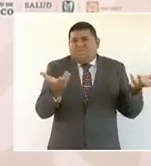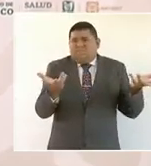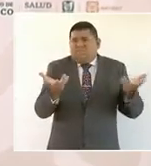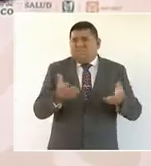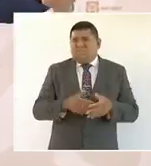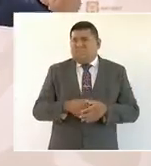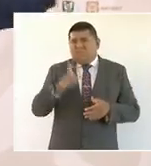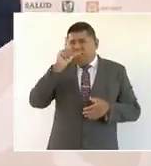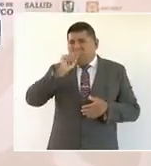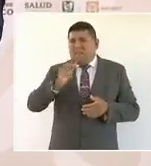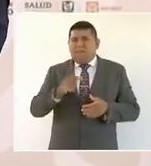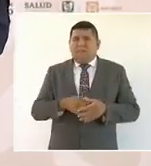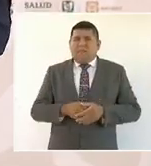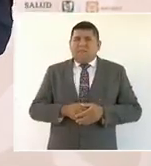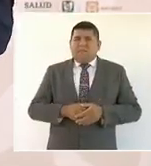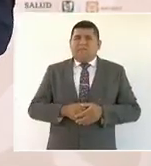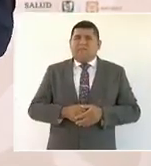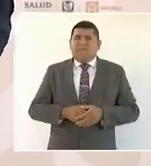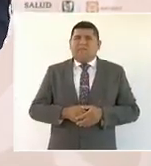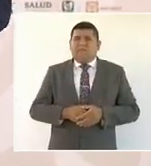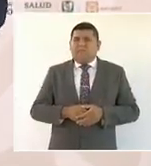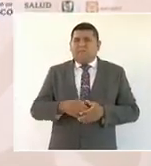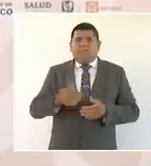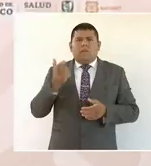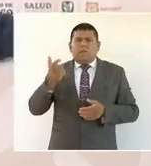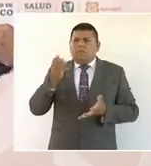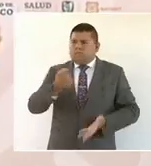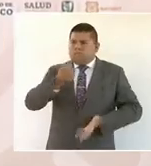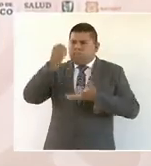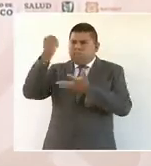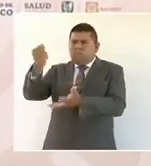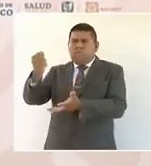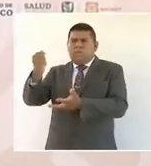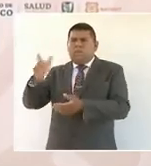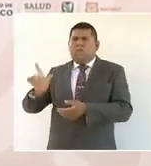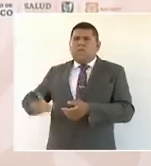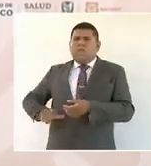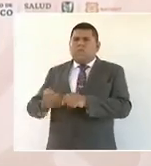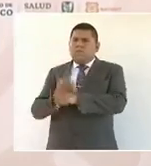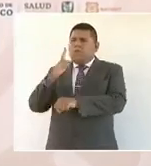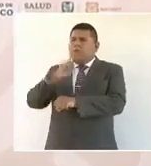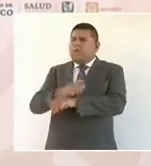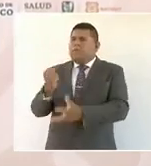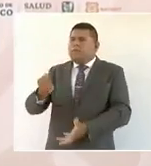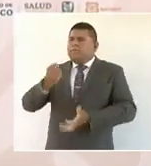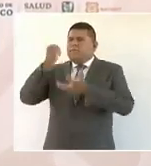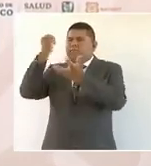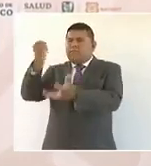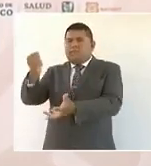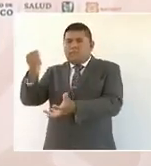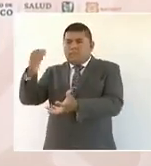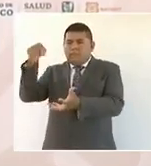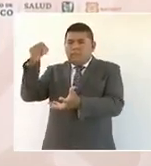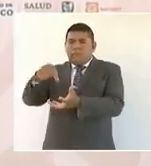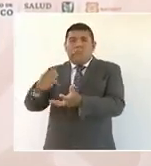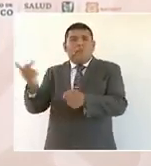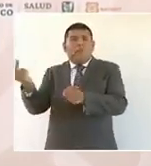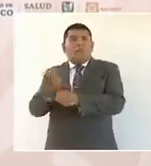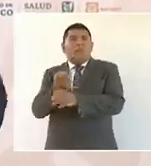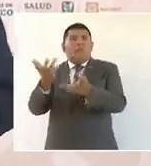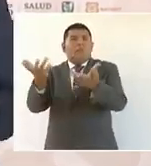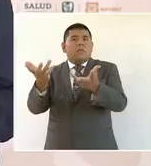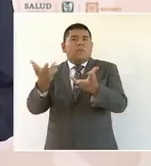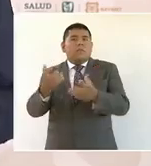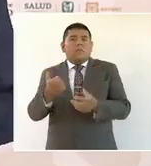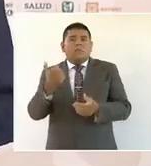Porque se enviaba el dinero a los gobiernos estatales y se usaba ese presupuesto con